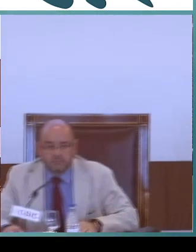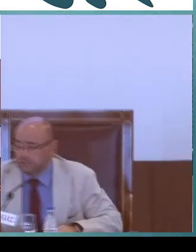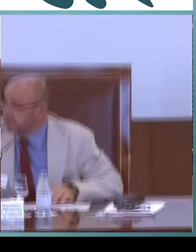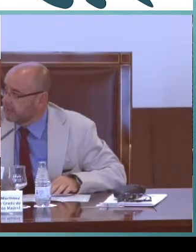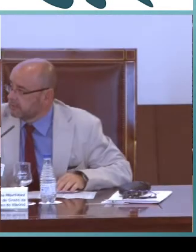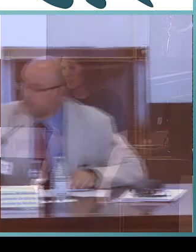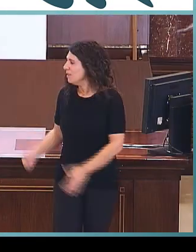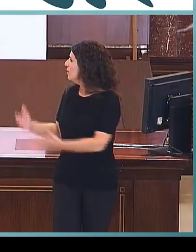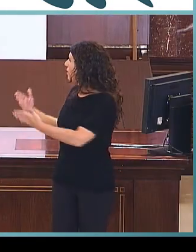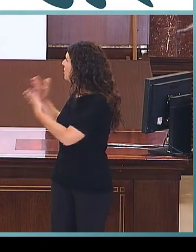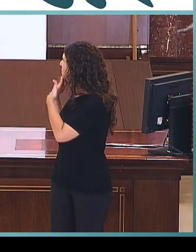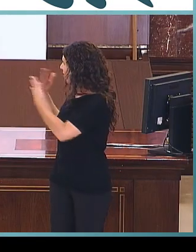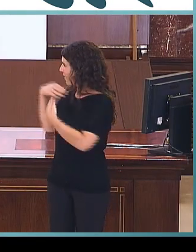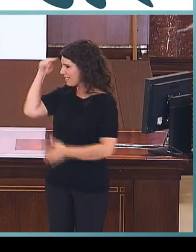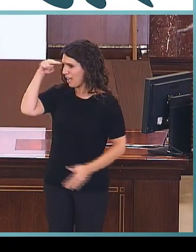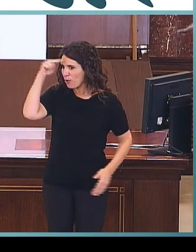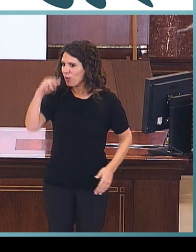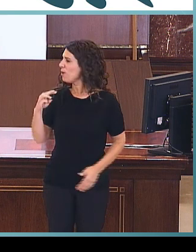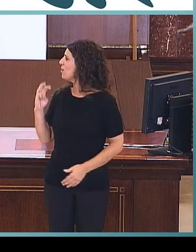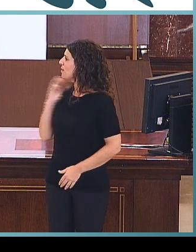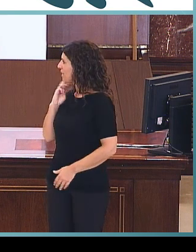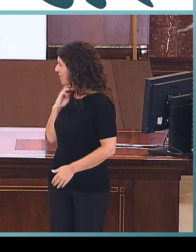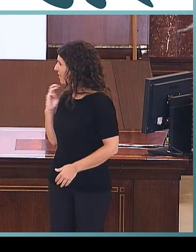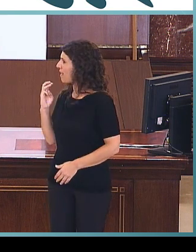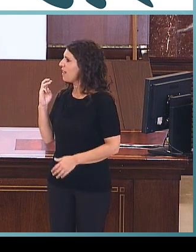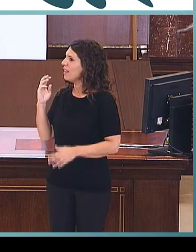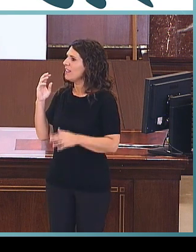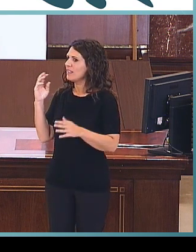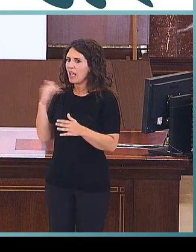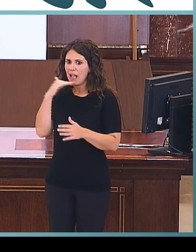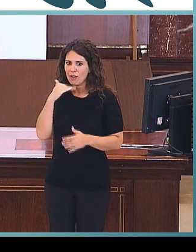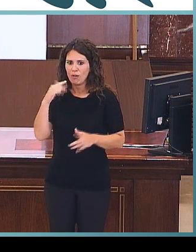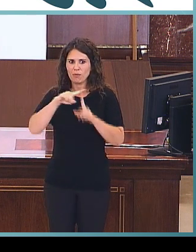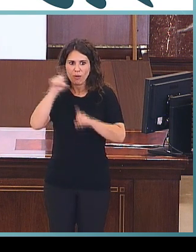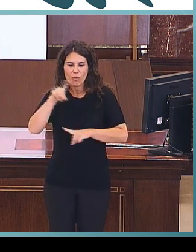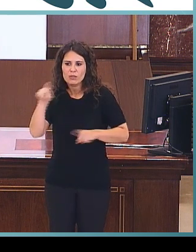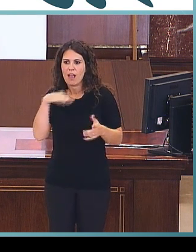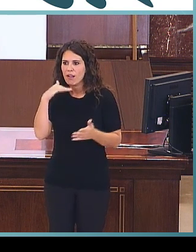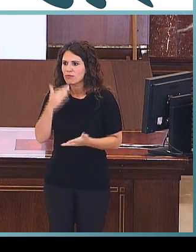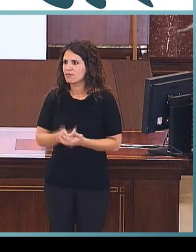Muchas gracias, Saúl. Patricia, ¿alguna intervención, alguna pregunta?